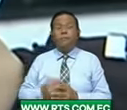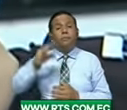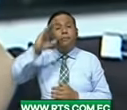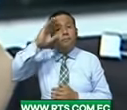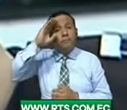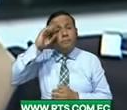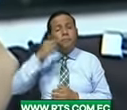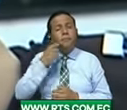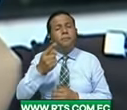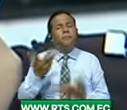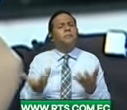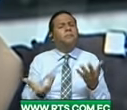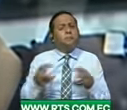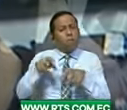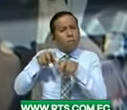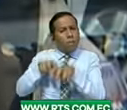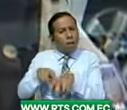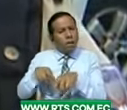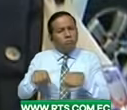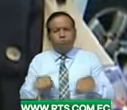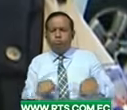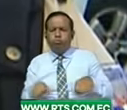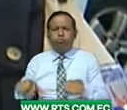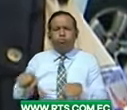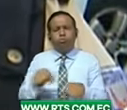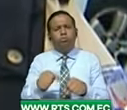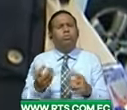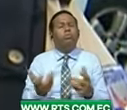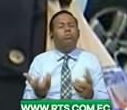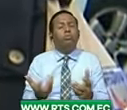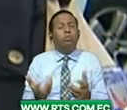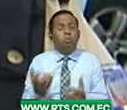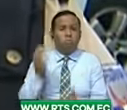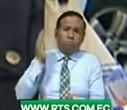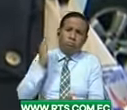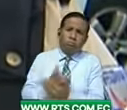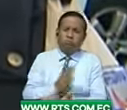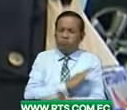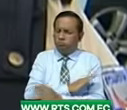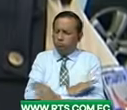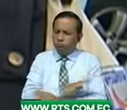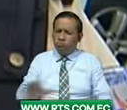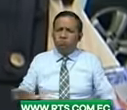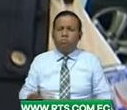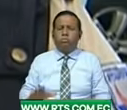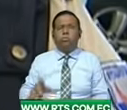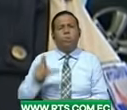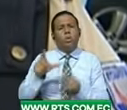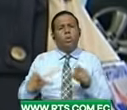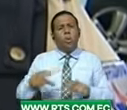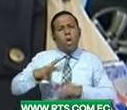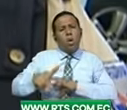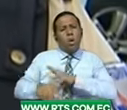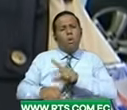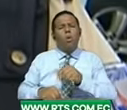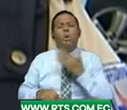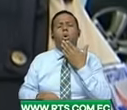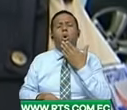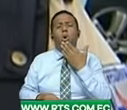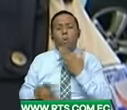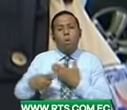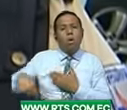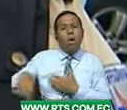a la movilización de hombres en motos. De erradicar lo que son estas acciones delictivas, realizando los